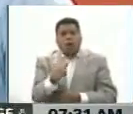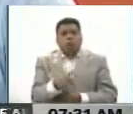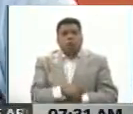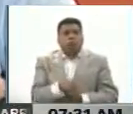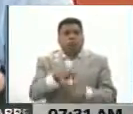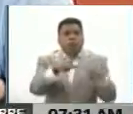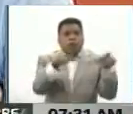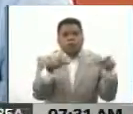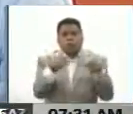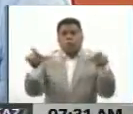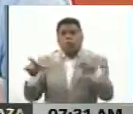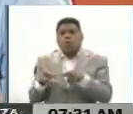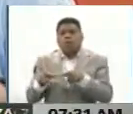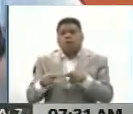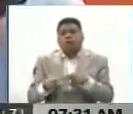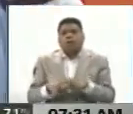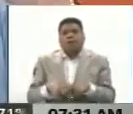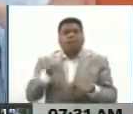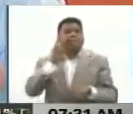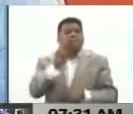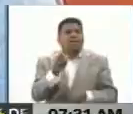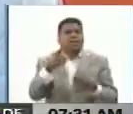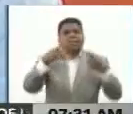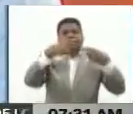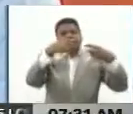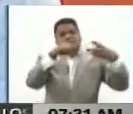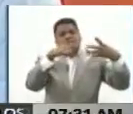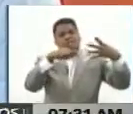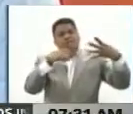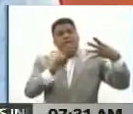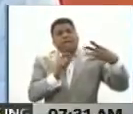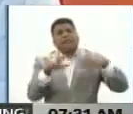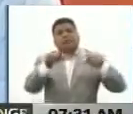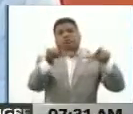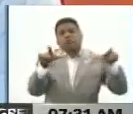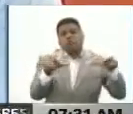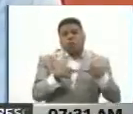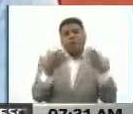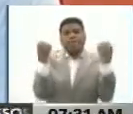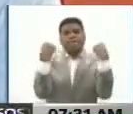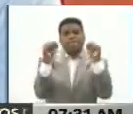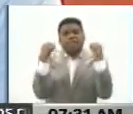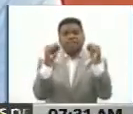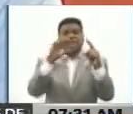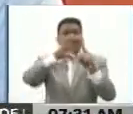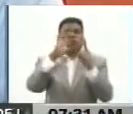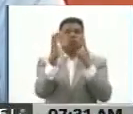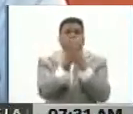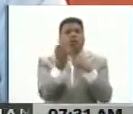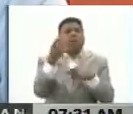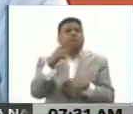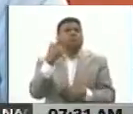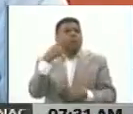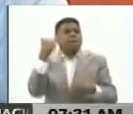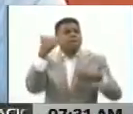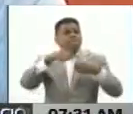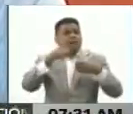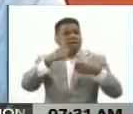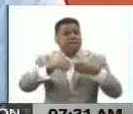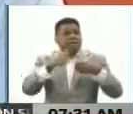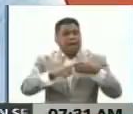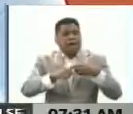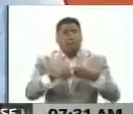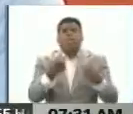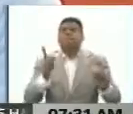crear distintos centros de esa gran esfera que son las prácticas culturales. Por eso en Maracaibo, que va a ser la sede de este